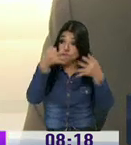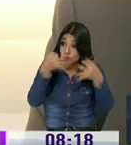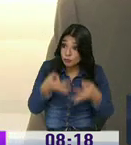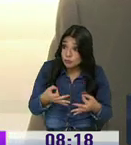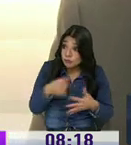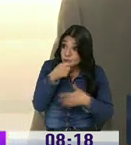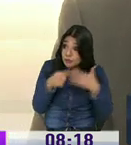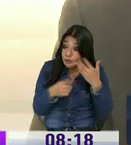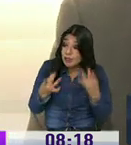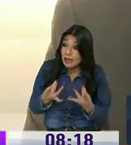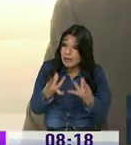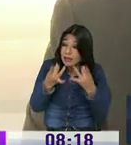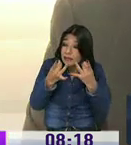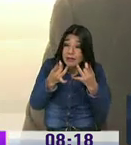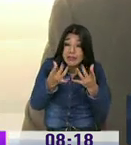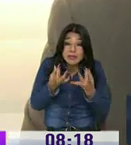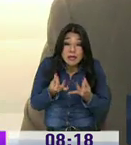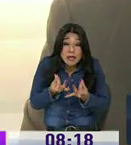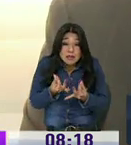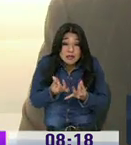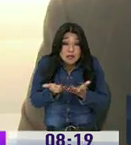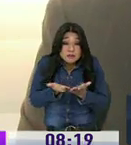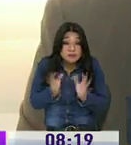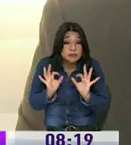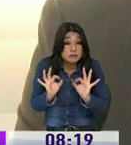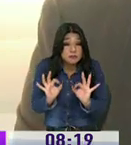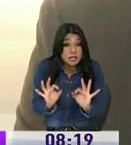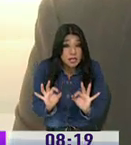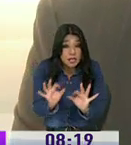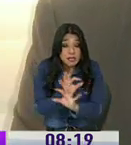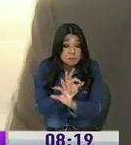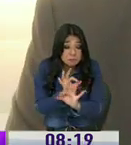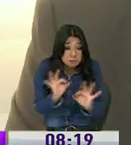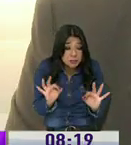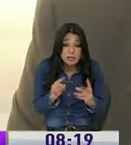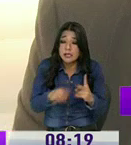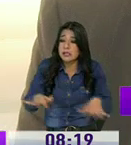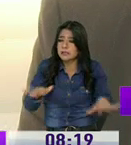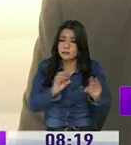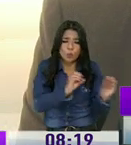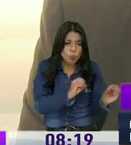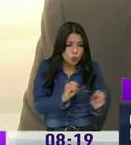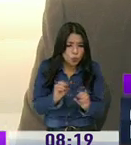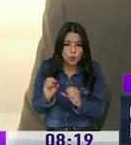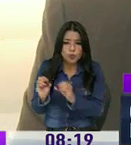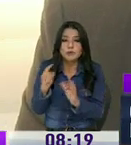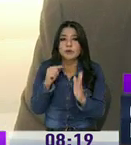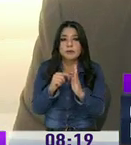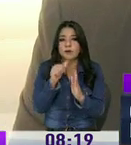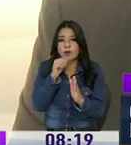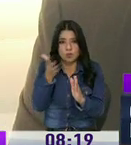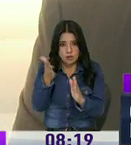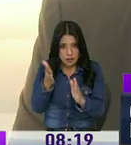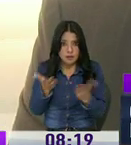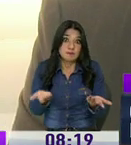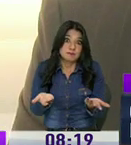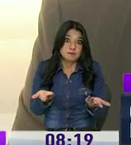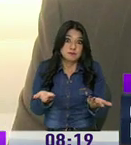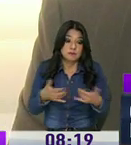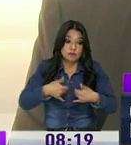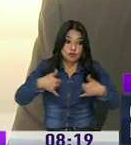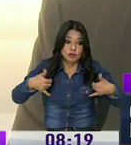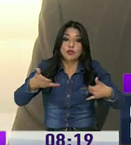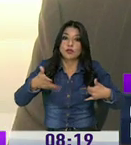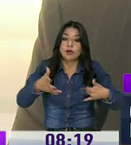los estándares mínimos de limpieza. Imagínense que no tenemos agua potable muchas veces en los